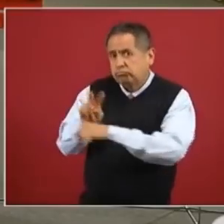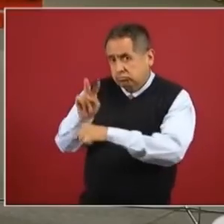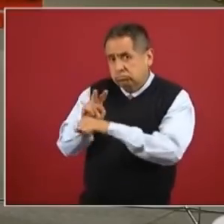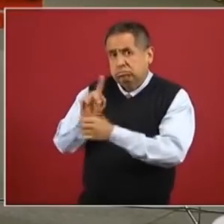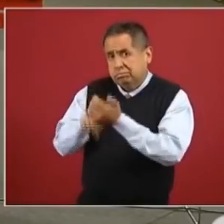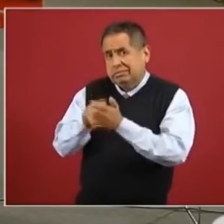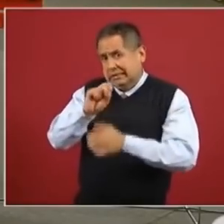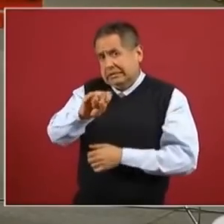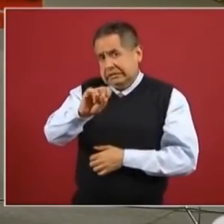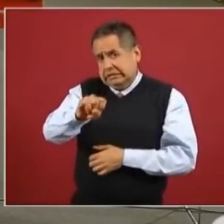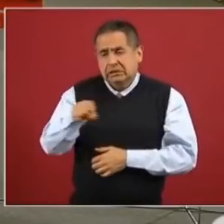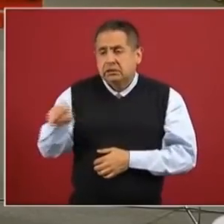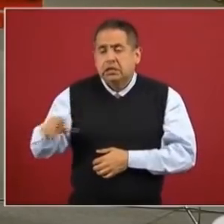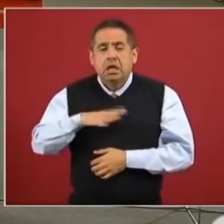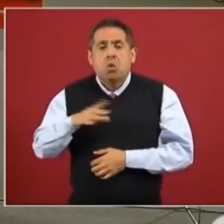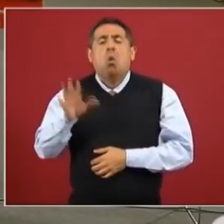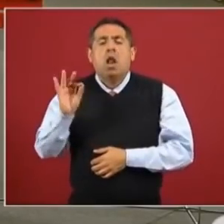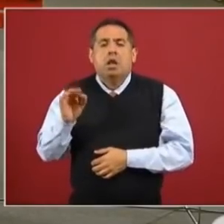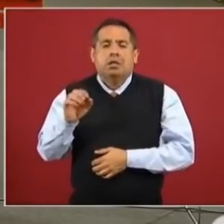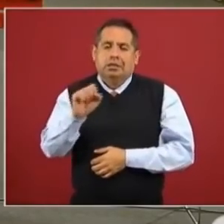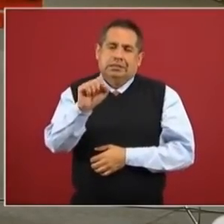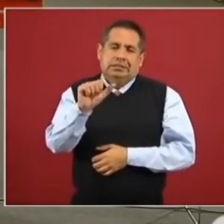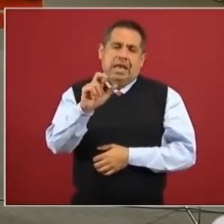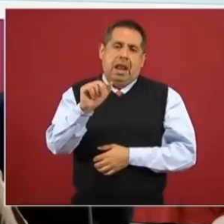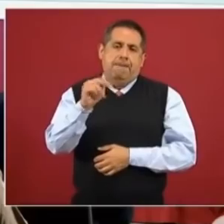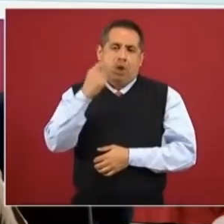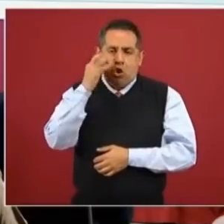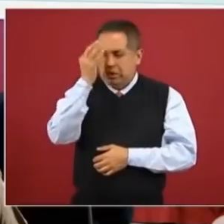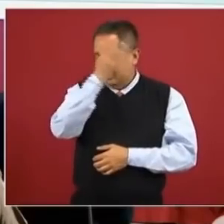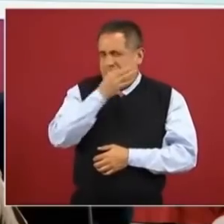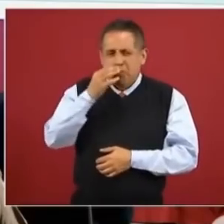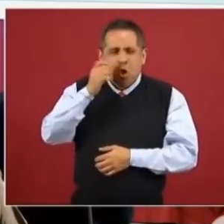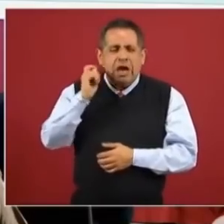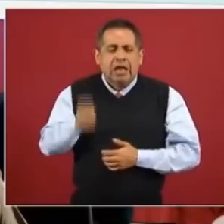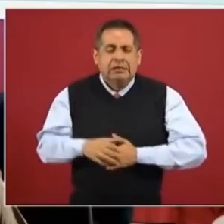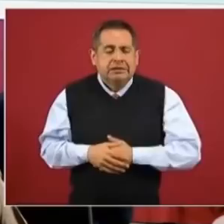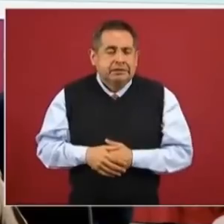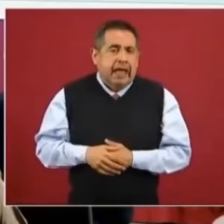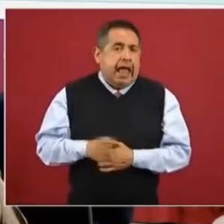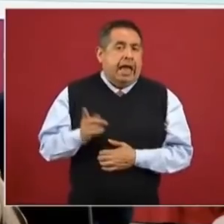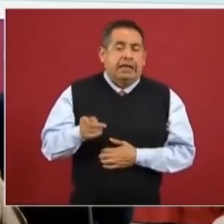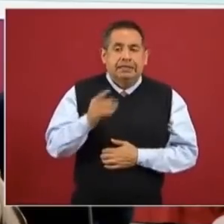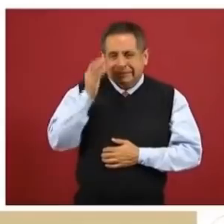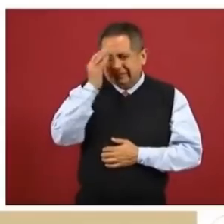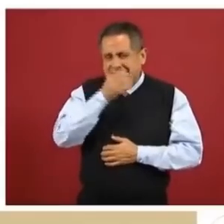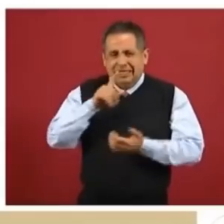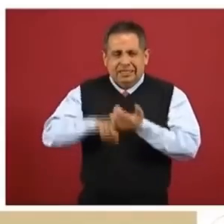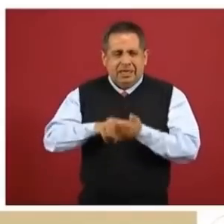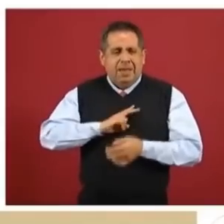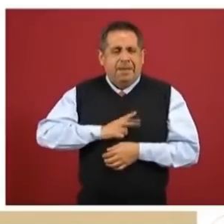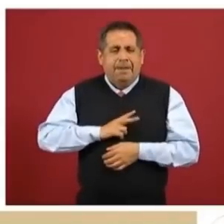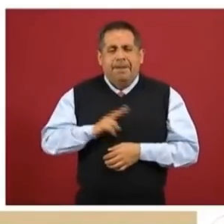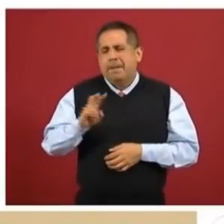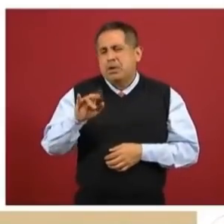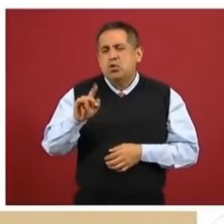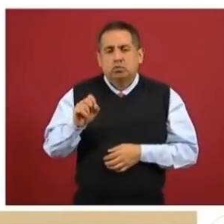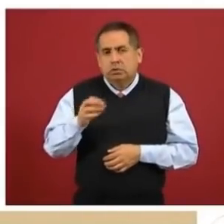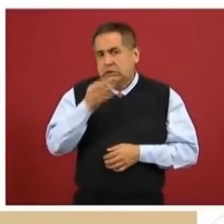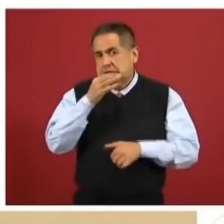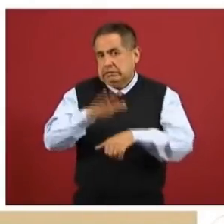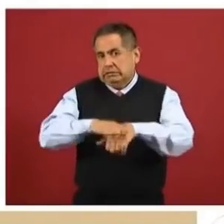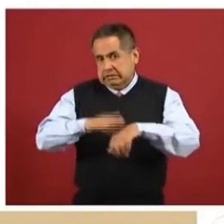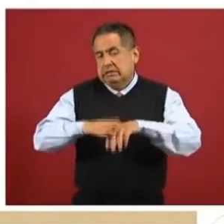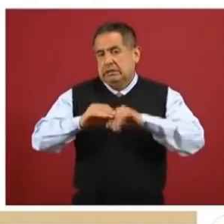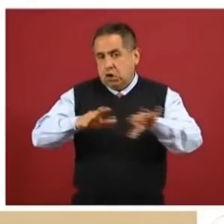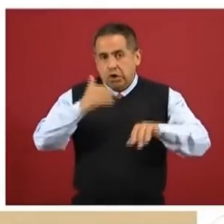epidemiológica. Y una de ellas es el sarampión. ¿Qué es el sarampión? El sarampión es una enfermedad viral. Esto es un primer mensaje